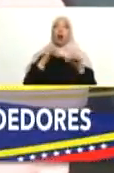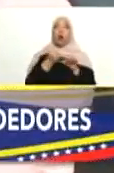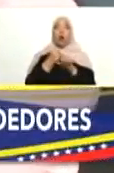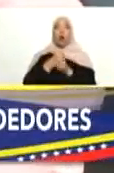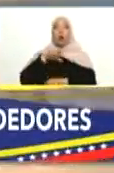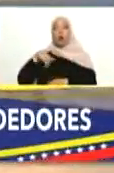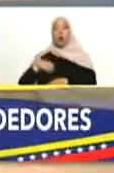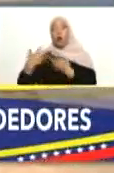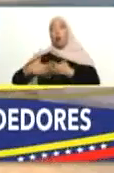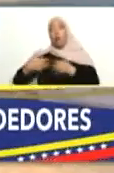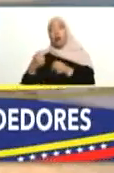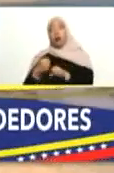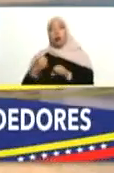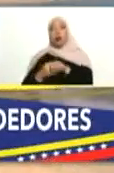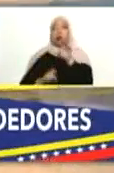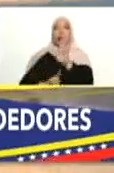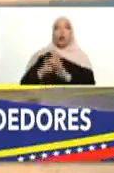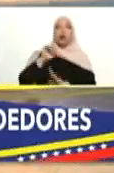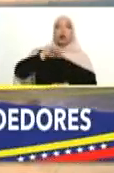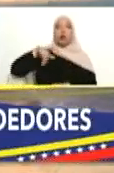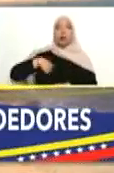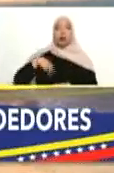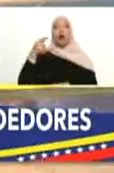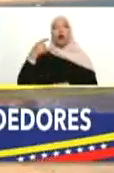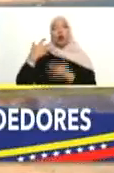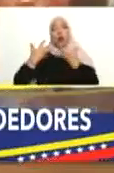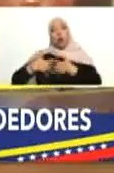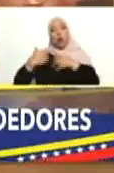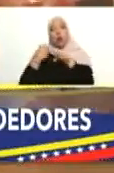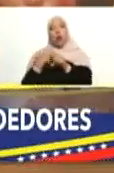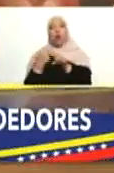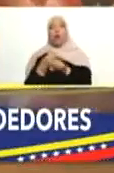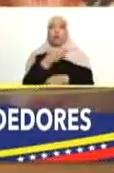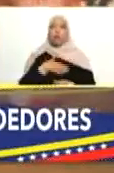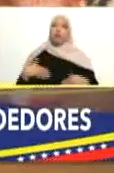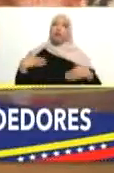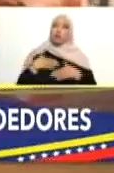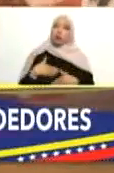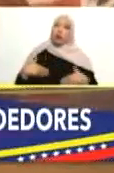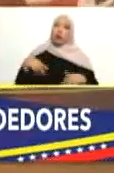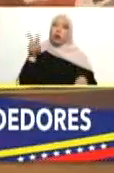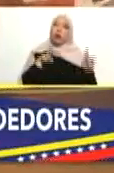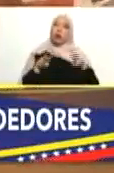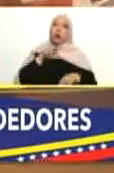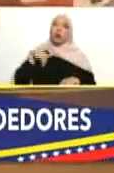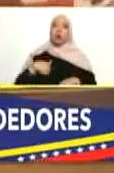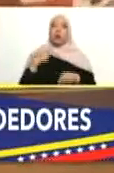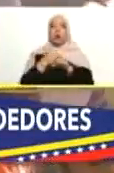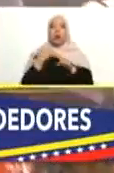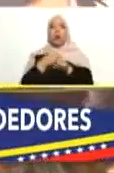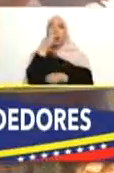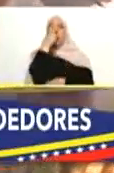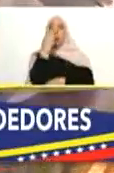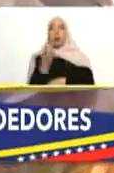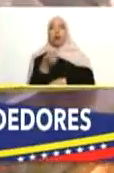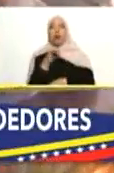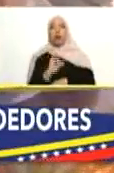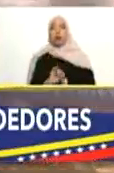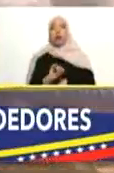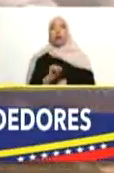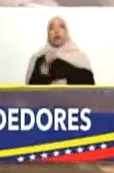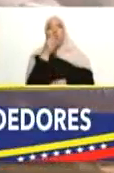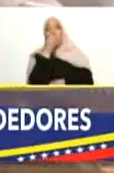nuestros emprendimientos, para desarrollar nuestros emprendimientos con más calidad, para el turista cuando nos visite, para cuando venga, se lleven